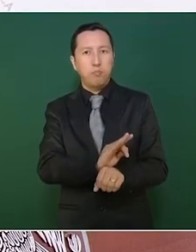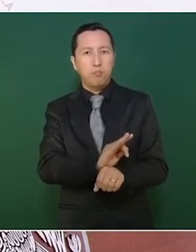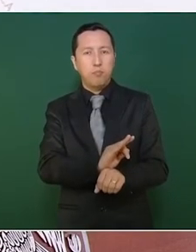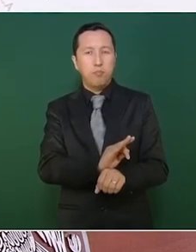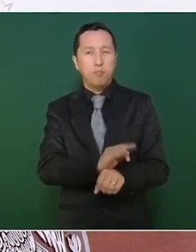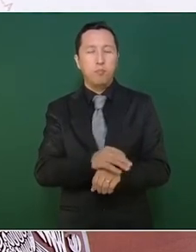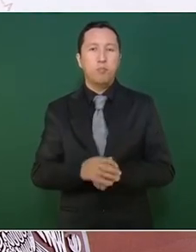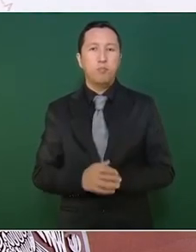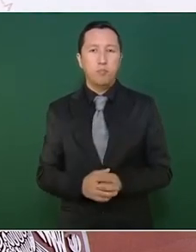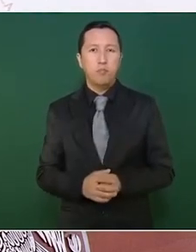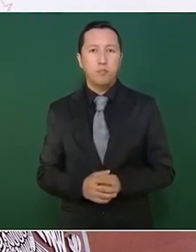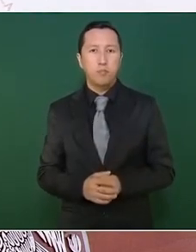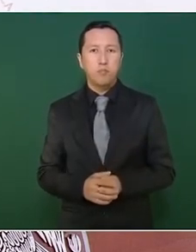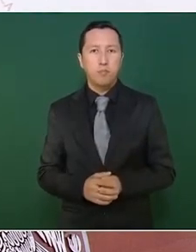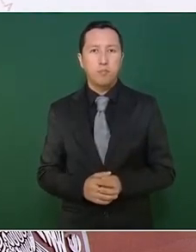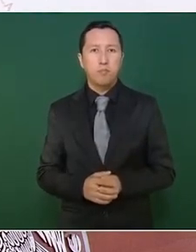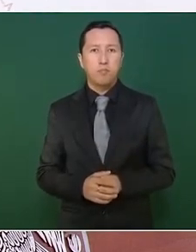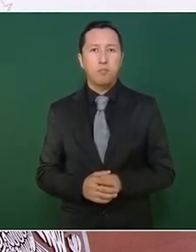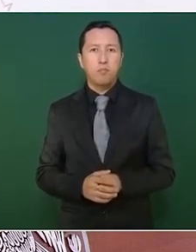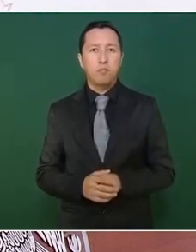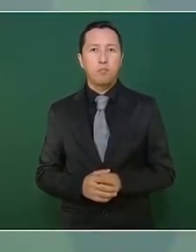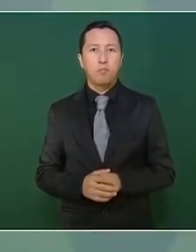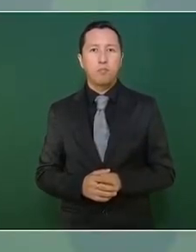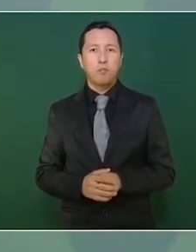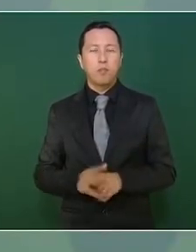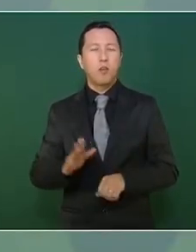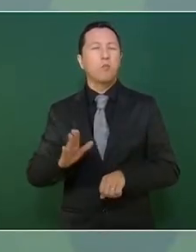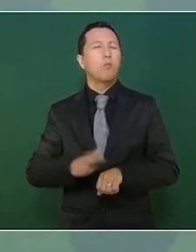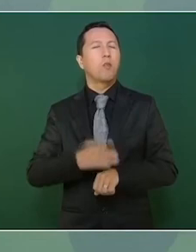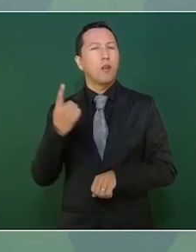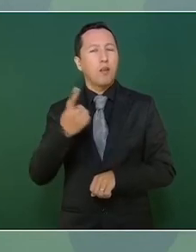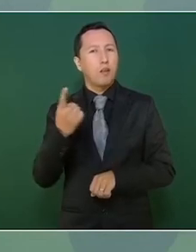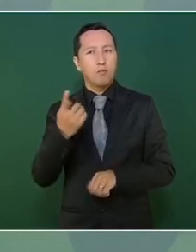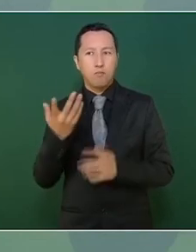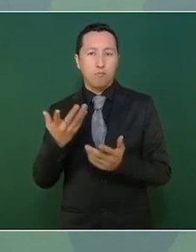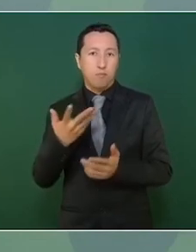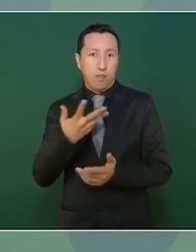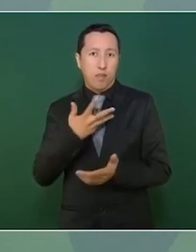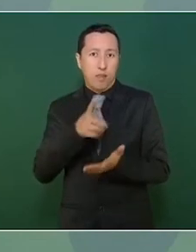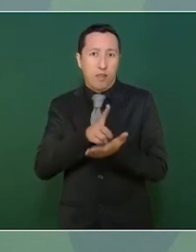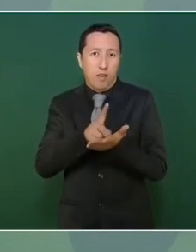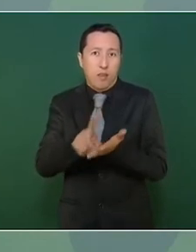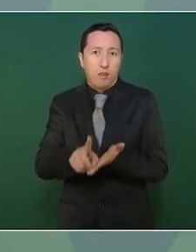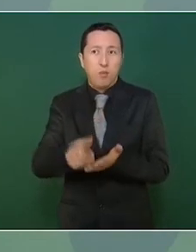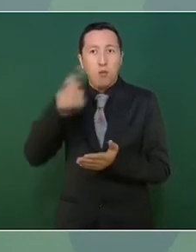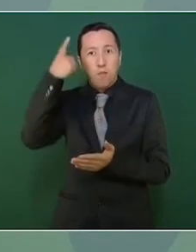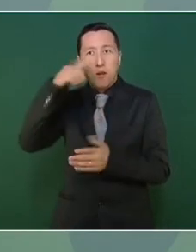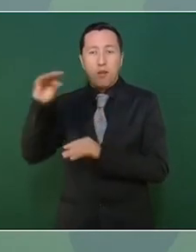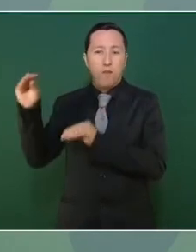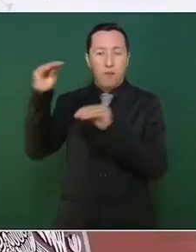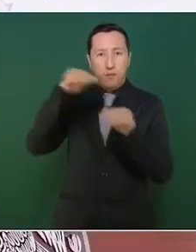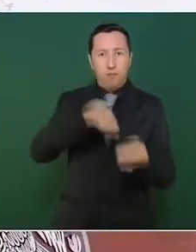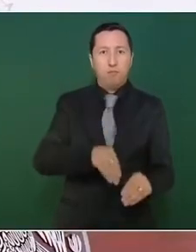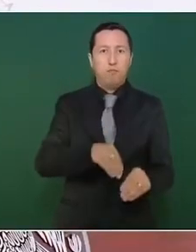y es hacer valer el derecho de asilo. Lo